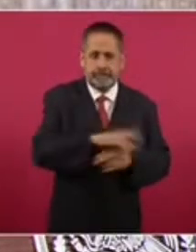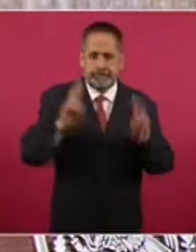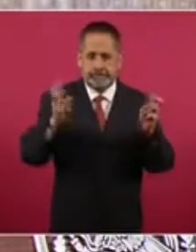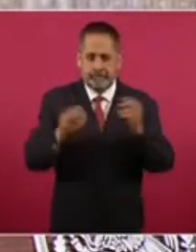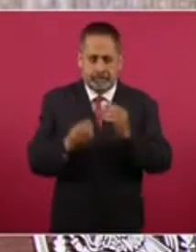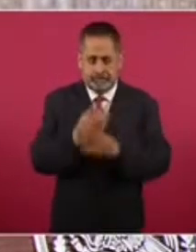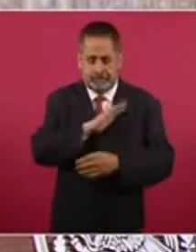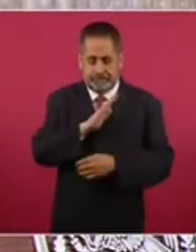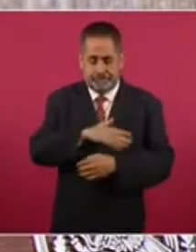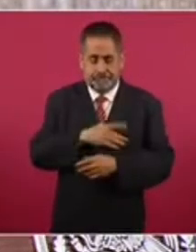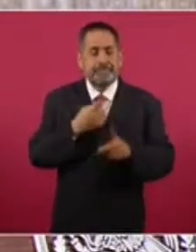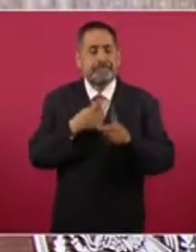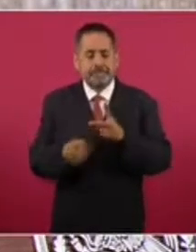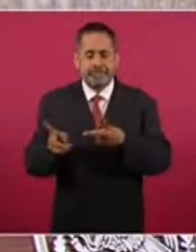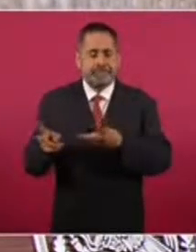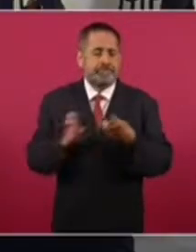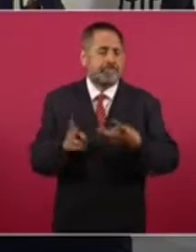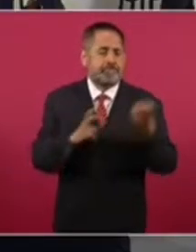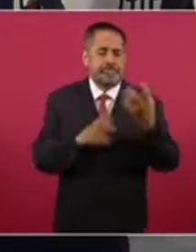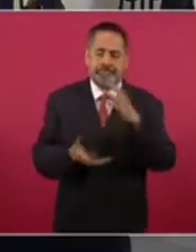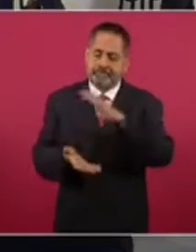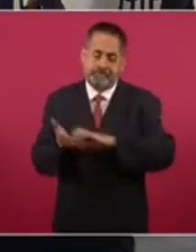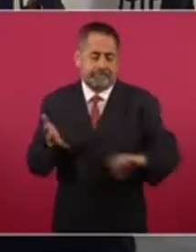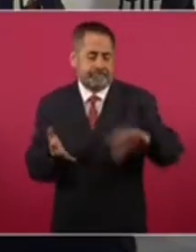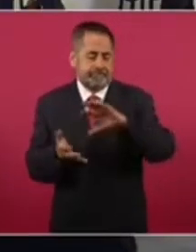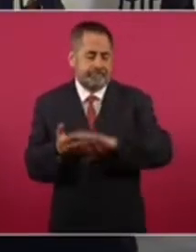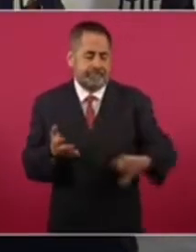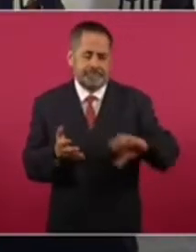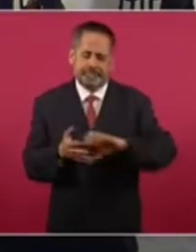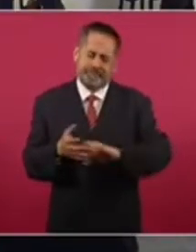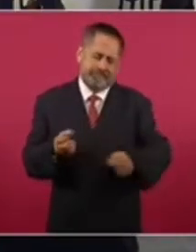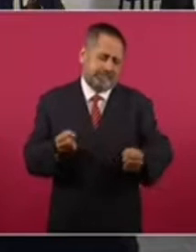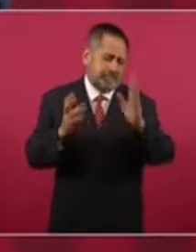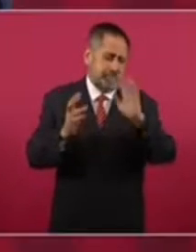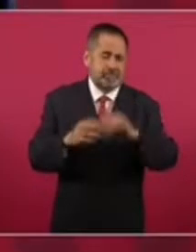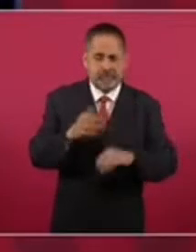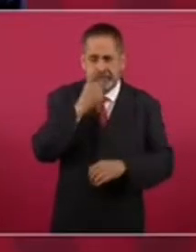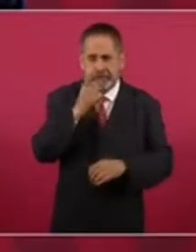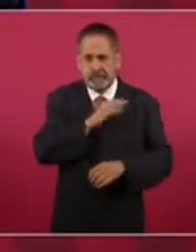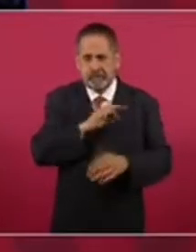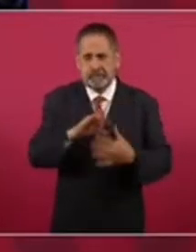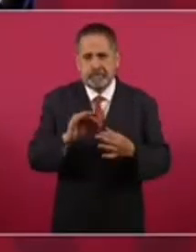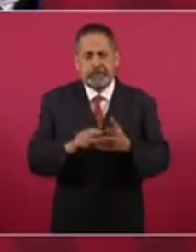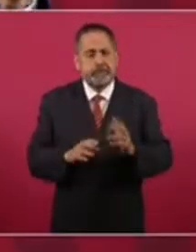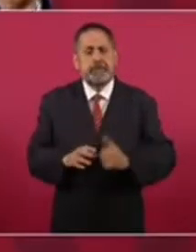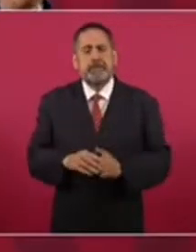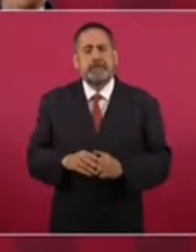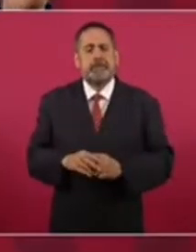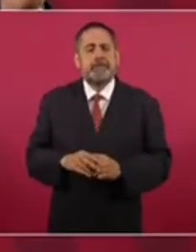el saqueo. Estamos hablando de